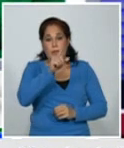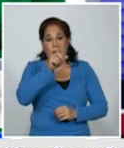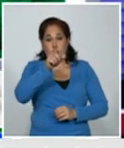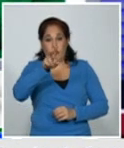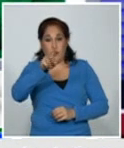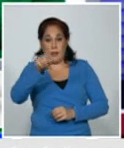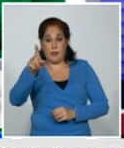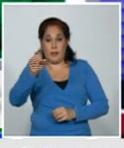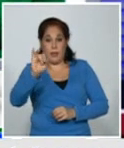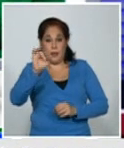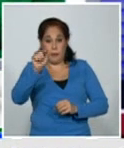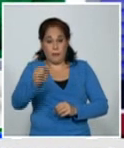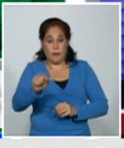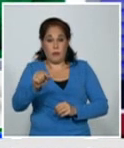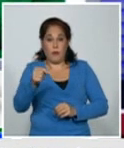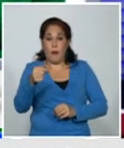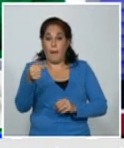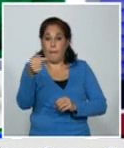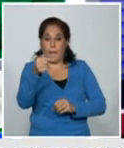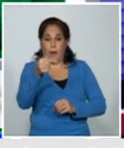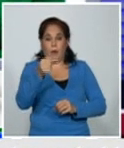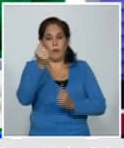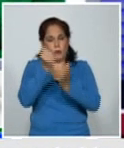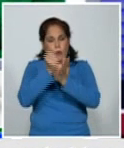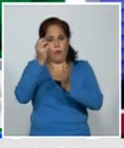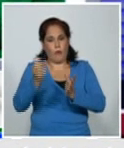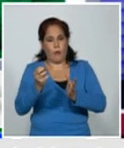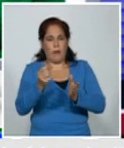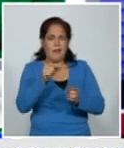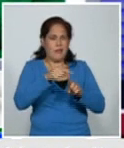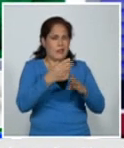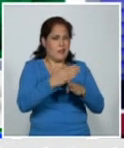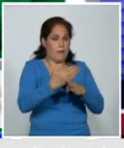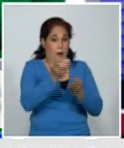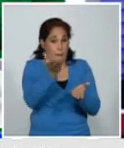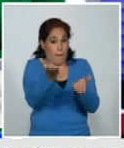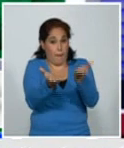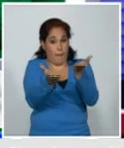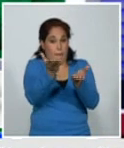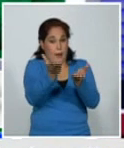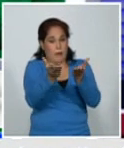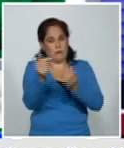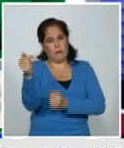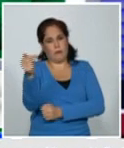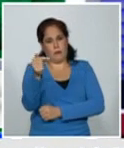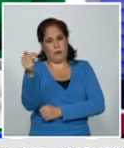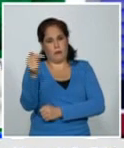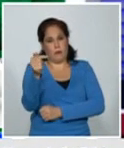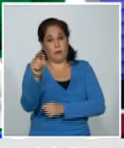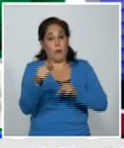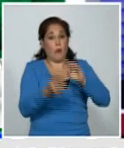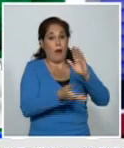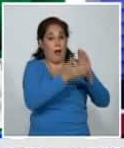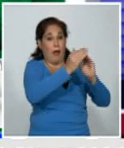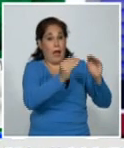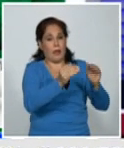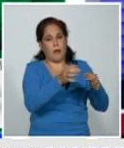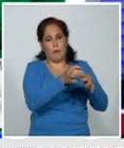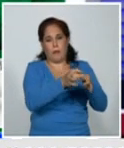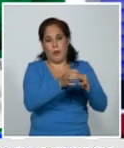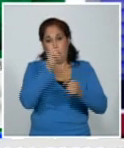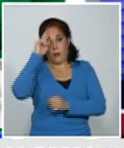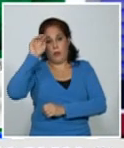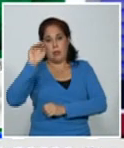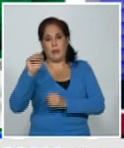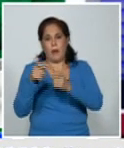los diagnosticados. Eso hace que el balance sea negativo y por lo tanto el